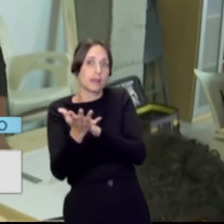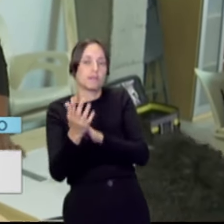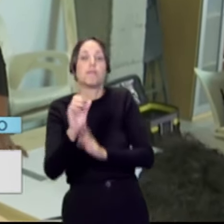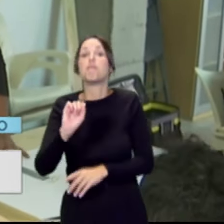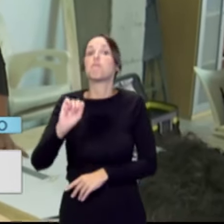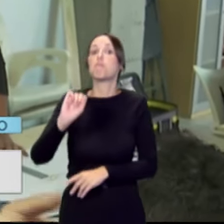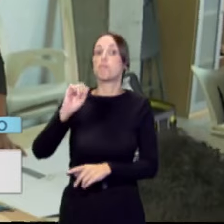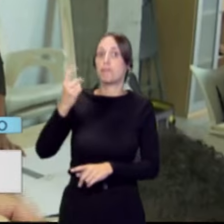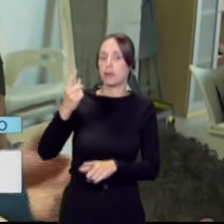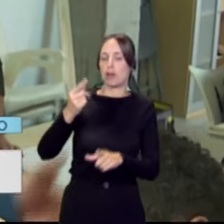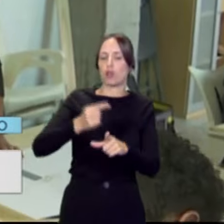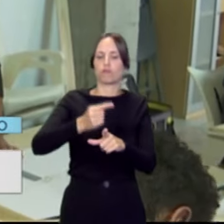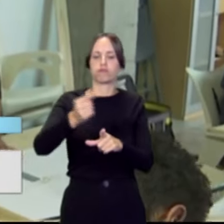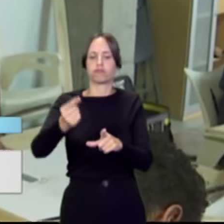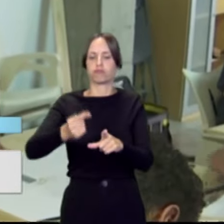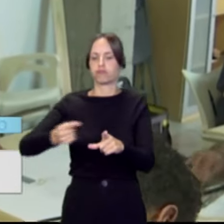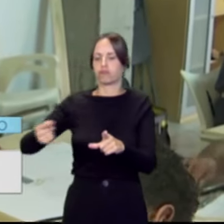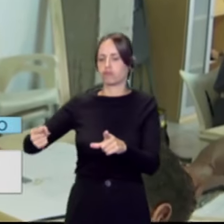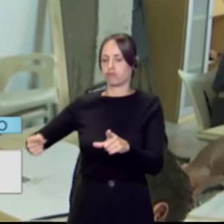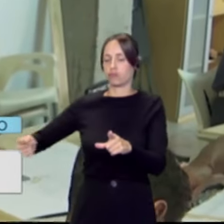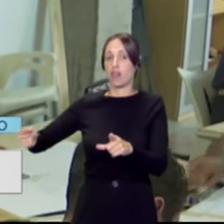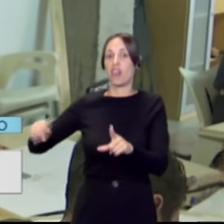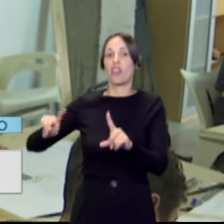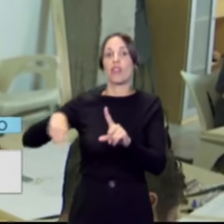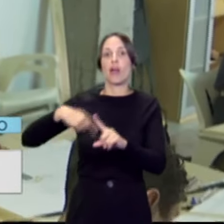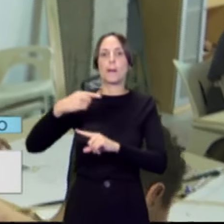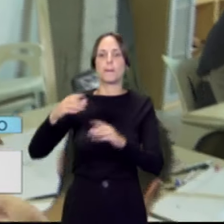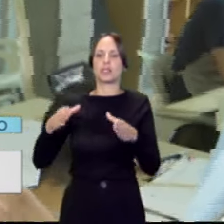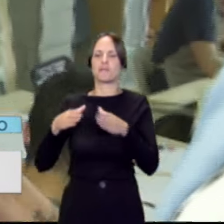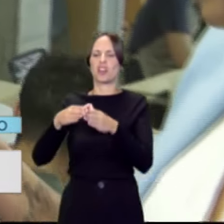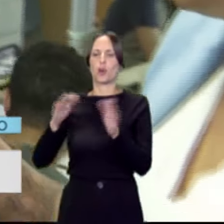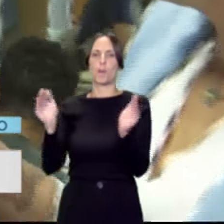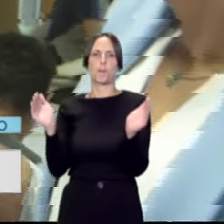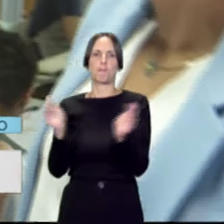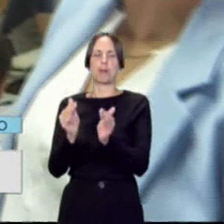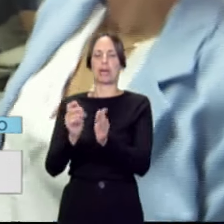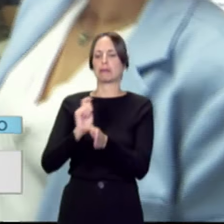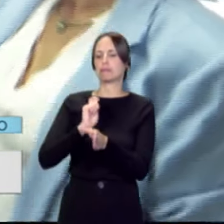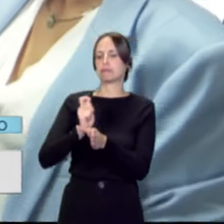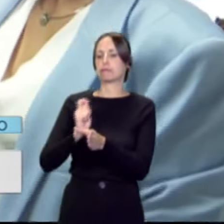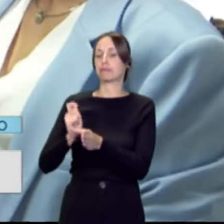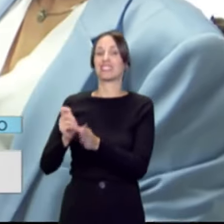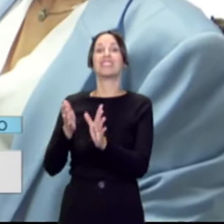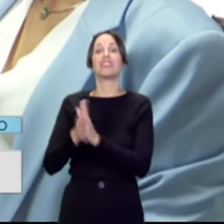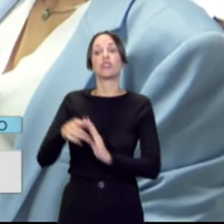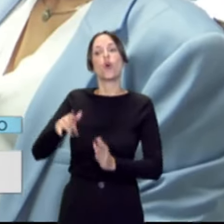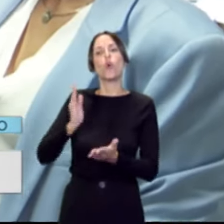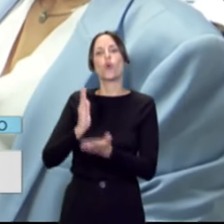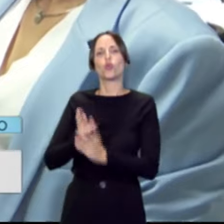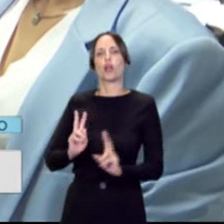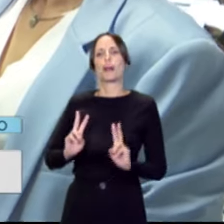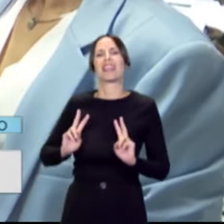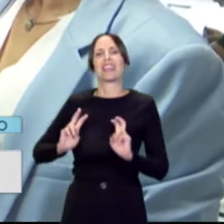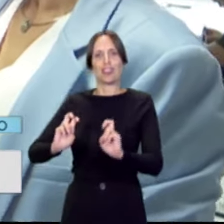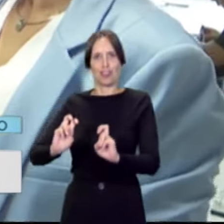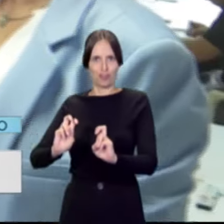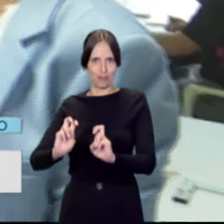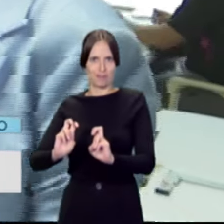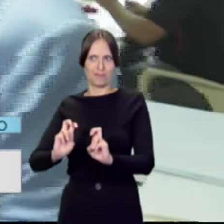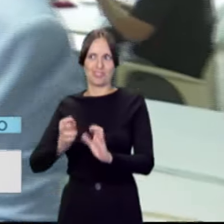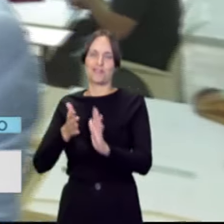Empezamos a trazar el barco, luego acabaríamos con una maqueta y sería un curso de iniciación a la carpintería de Ribera, donde empezamos con la